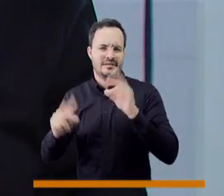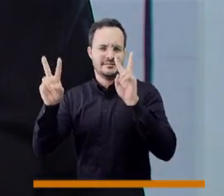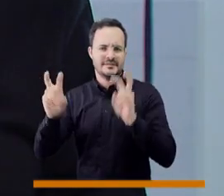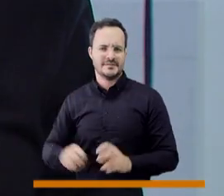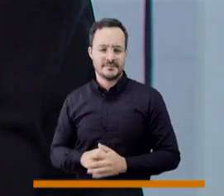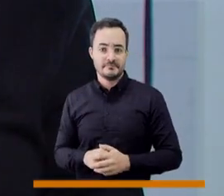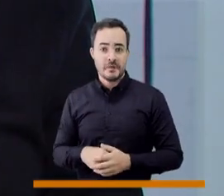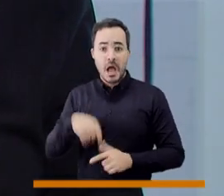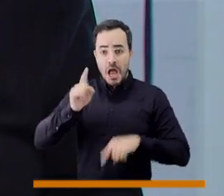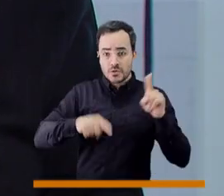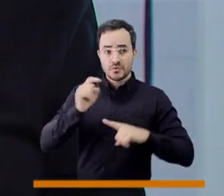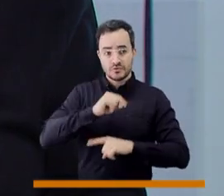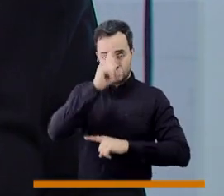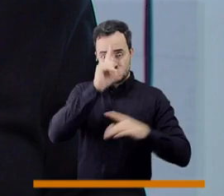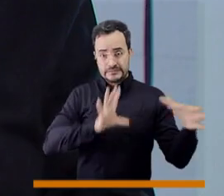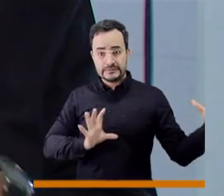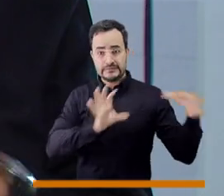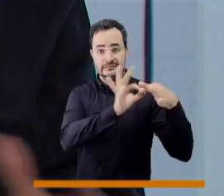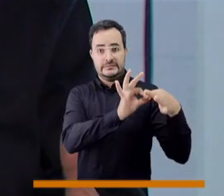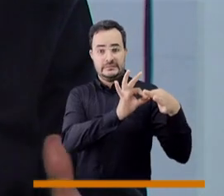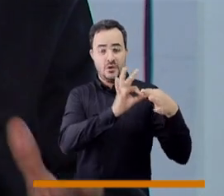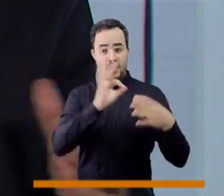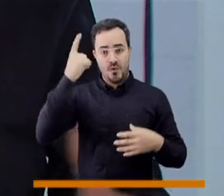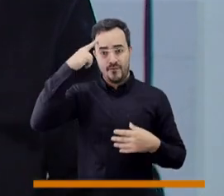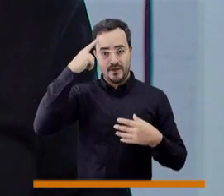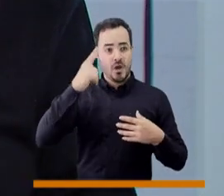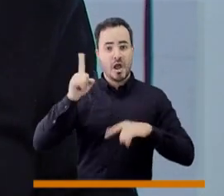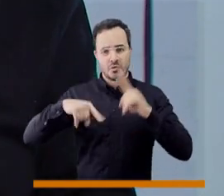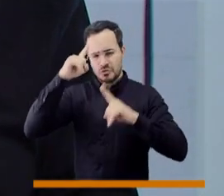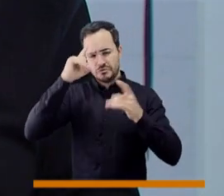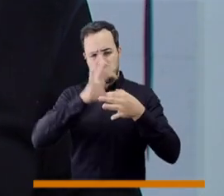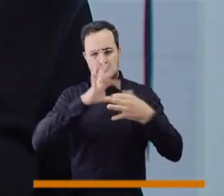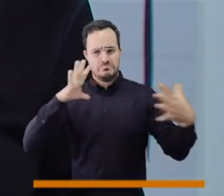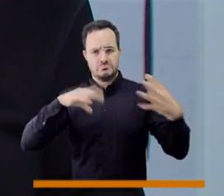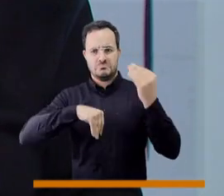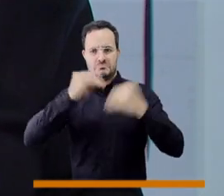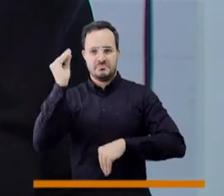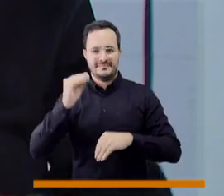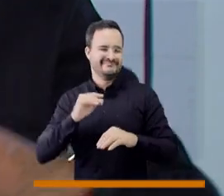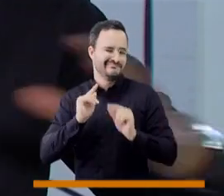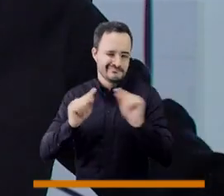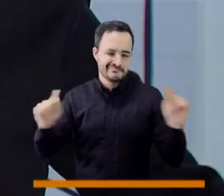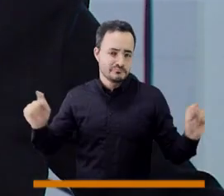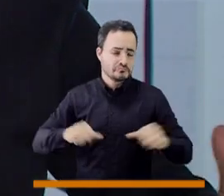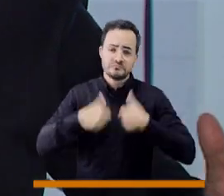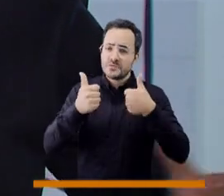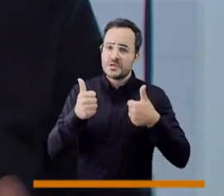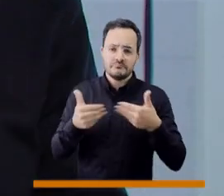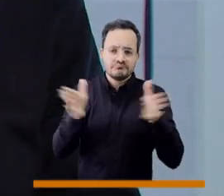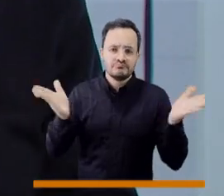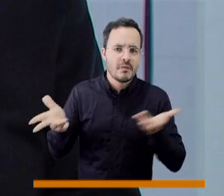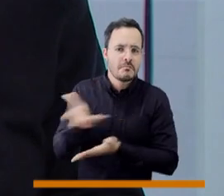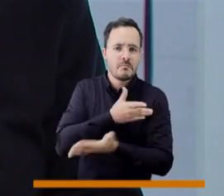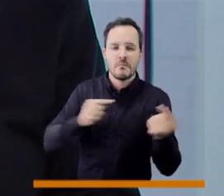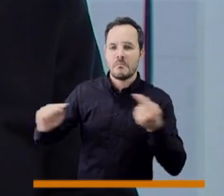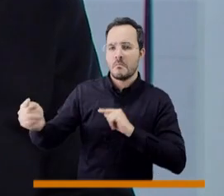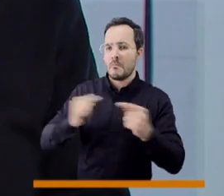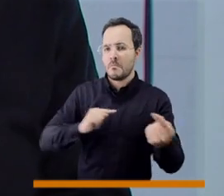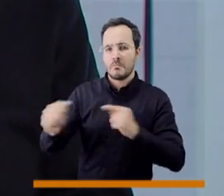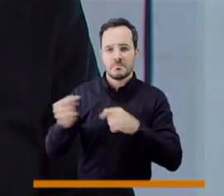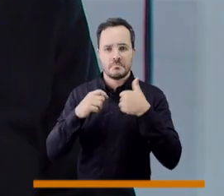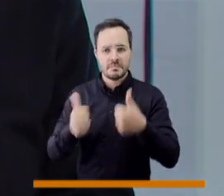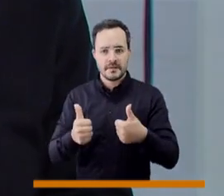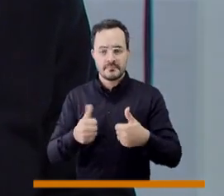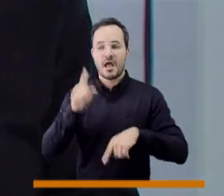por parte de los concejales, estén o no en la coalición de gobierno. se ha abierto el panorama,